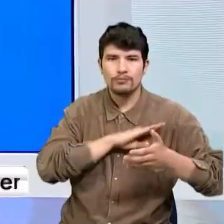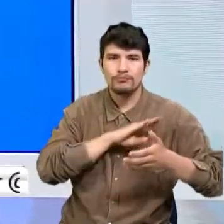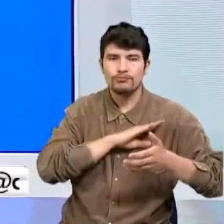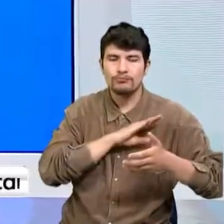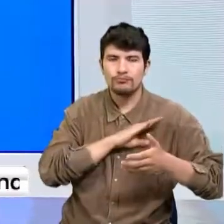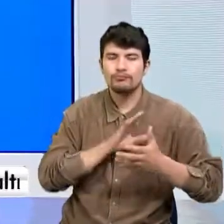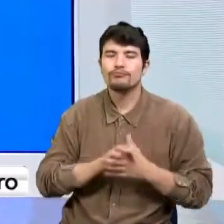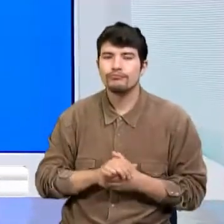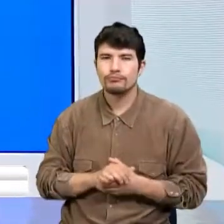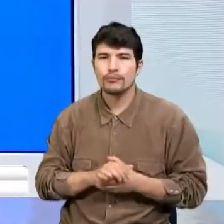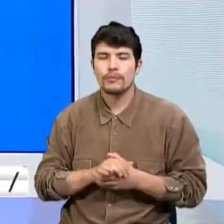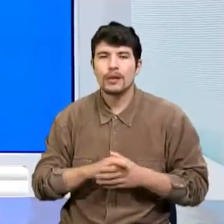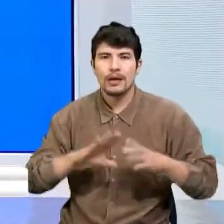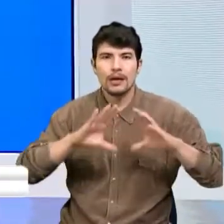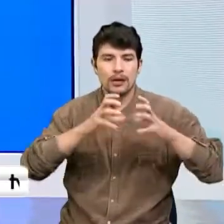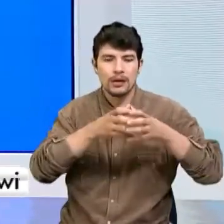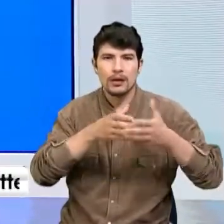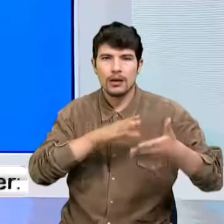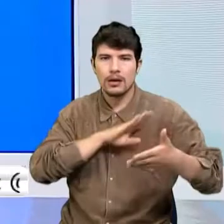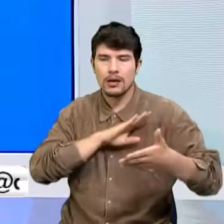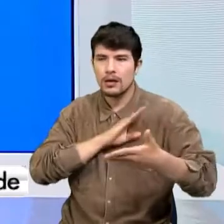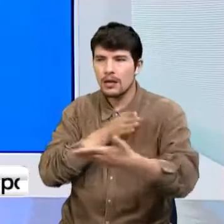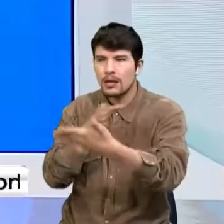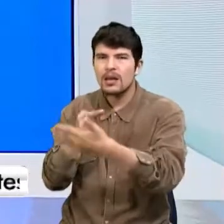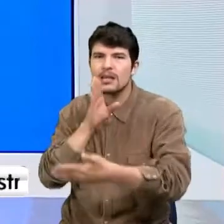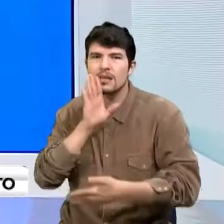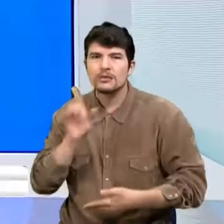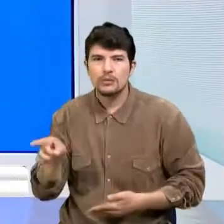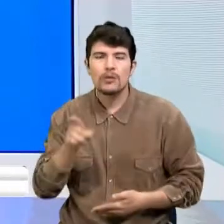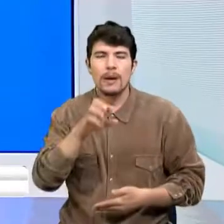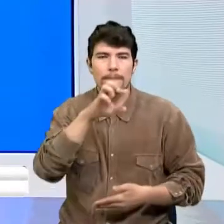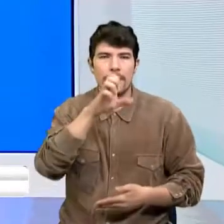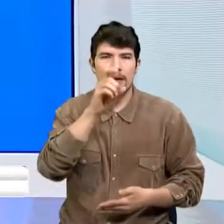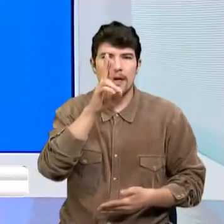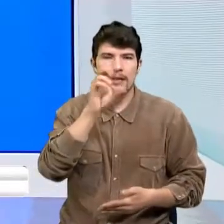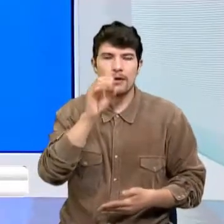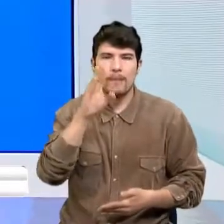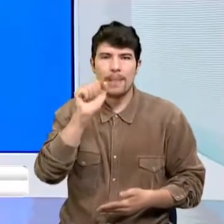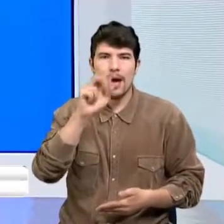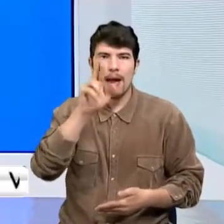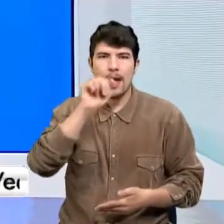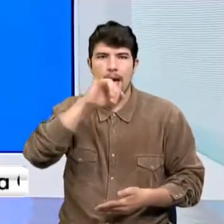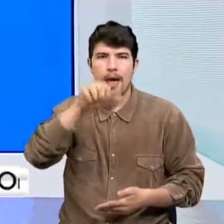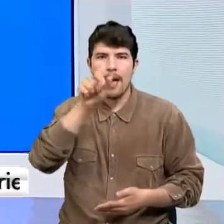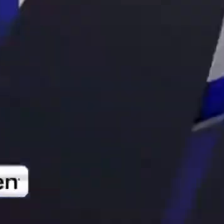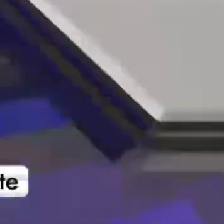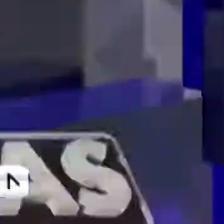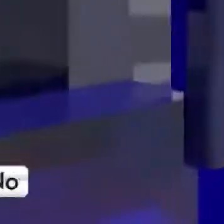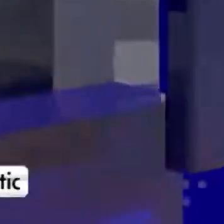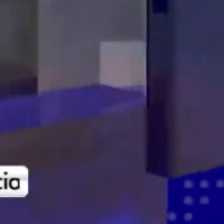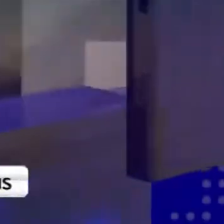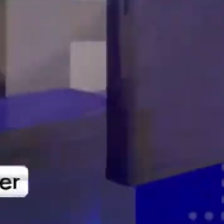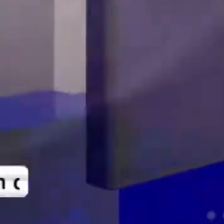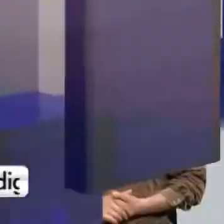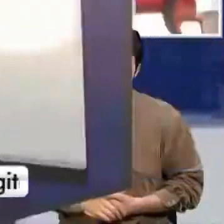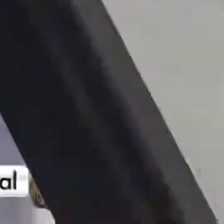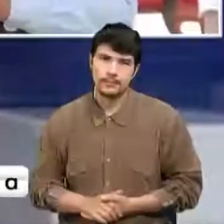fue instaurada por el contratista a gilberto barajas carlos cárdenas usted nos amplía esta información buenas tablas